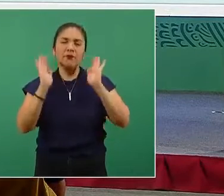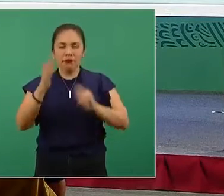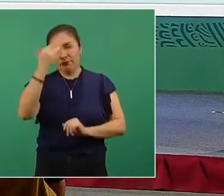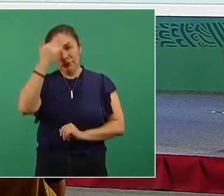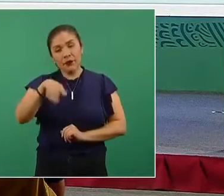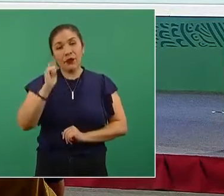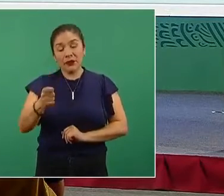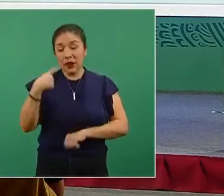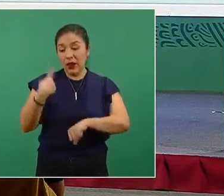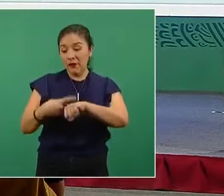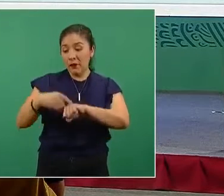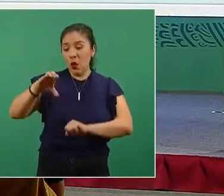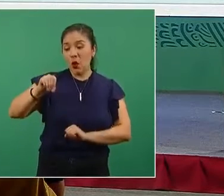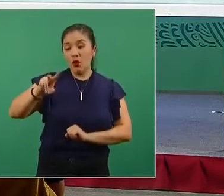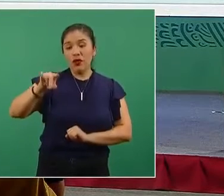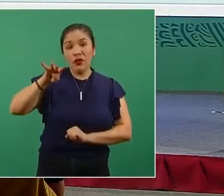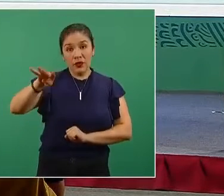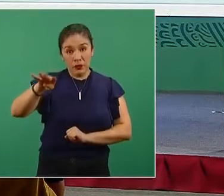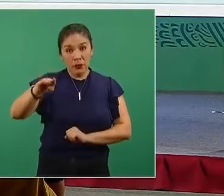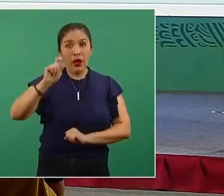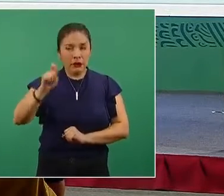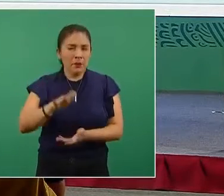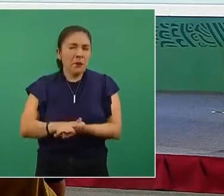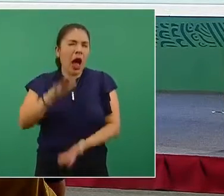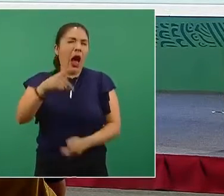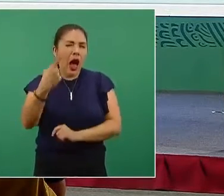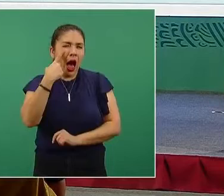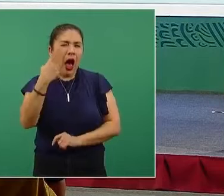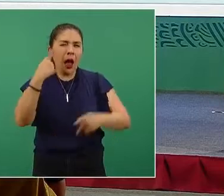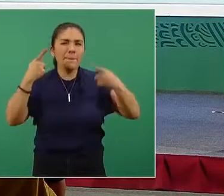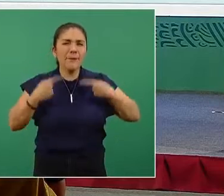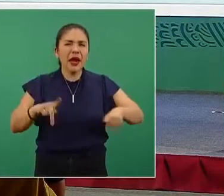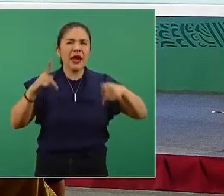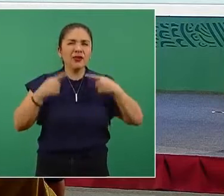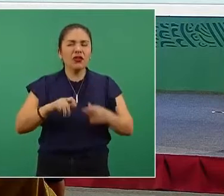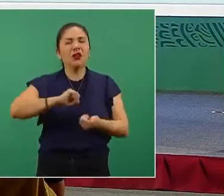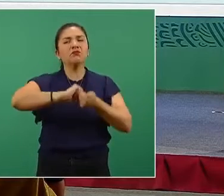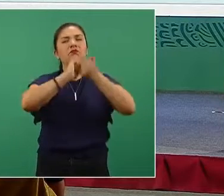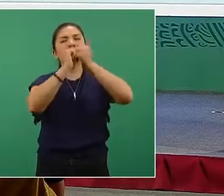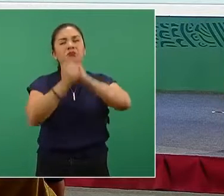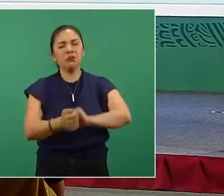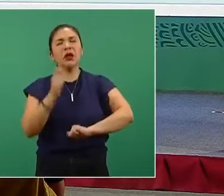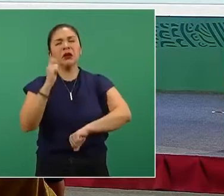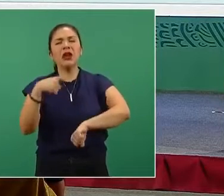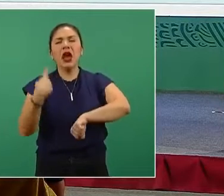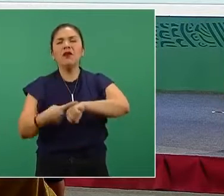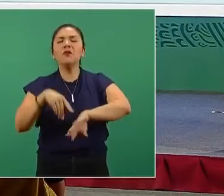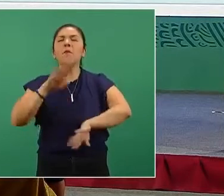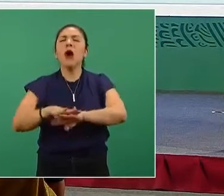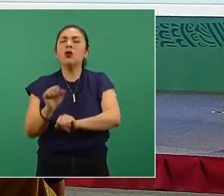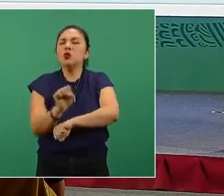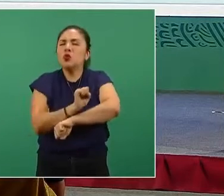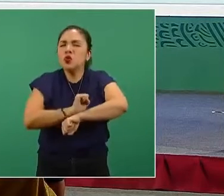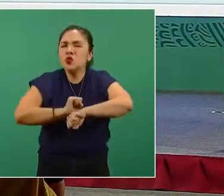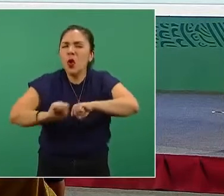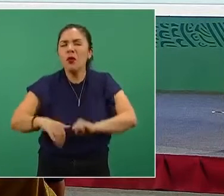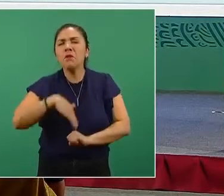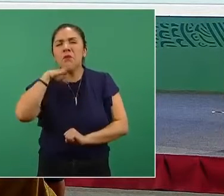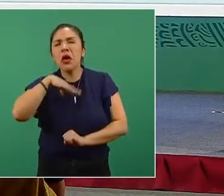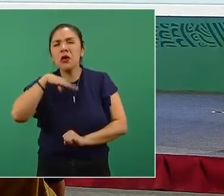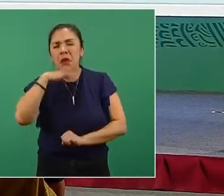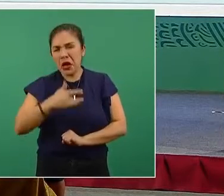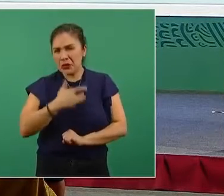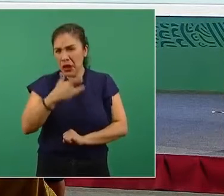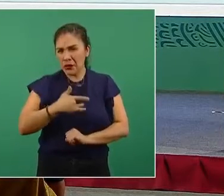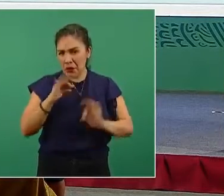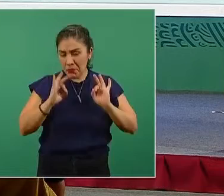que COVID-19, si bien es cierto la mayoría de las personas va a desarrollar COVID leve, COVID moderado,